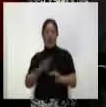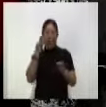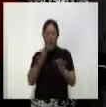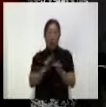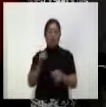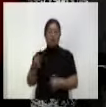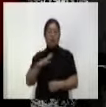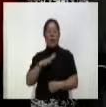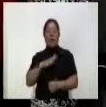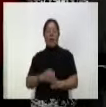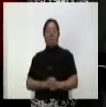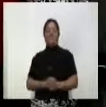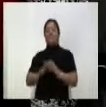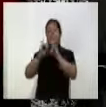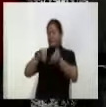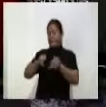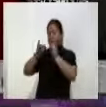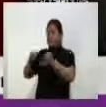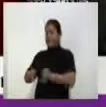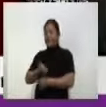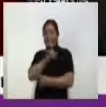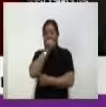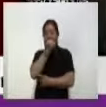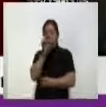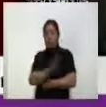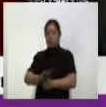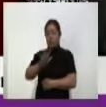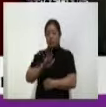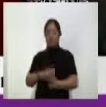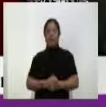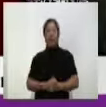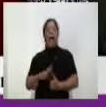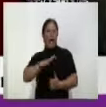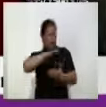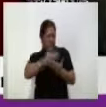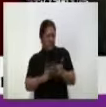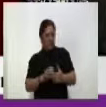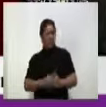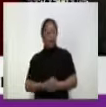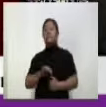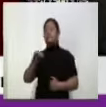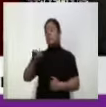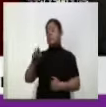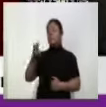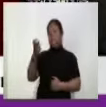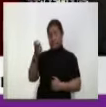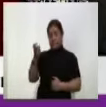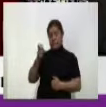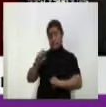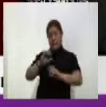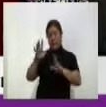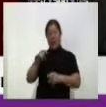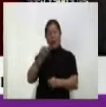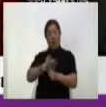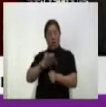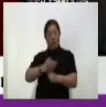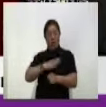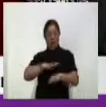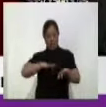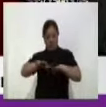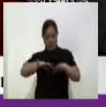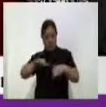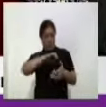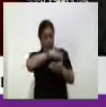a la formación de las y los alumnos de la universidad? Claro que sí, qué bueno que lo comentas, porque actualmente se está trabajando con